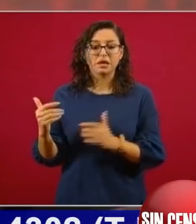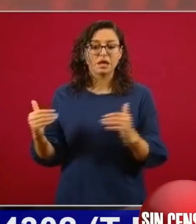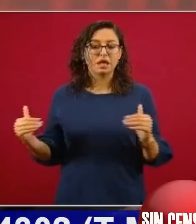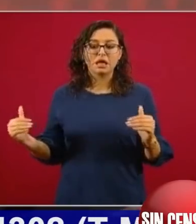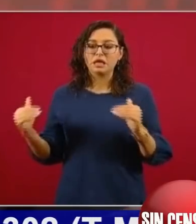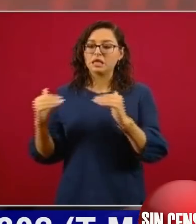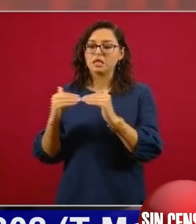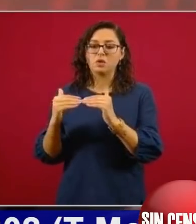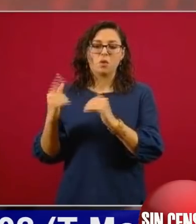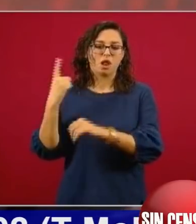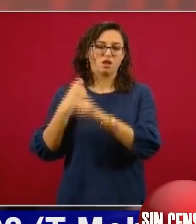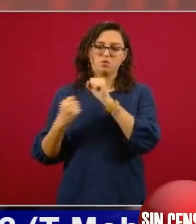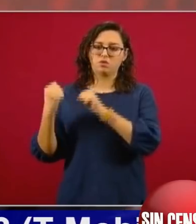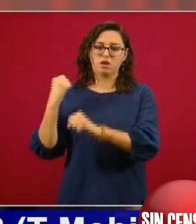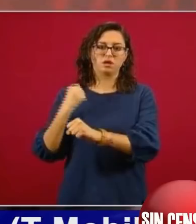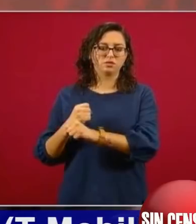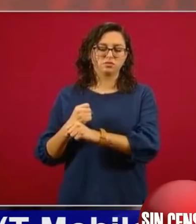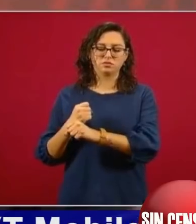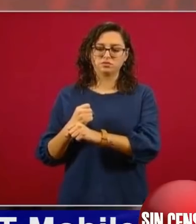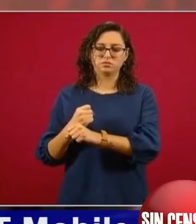que como la recibimos.